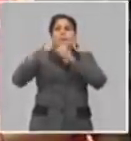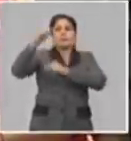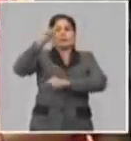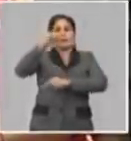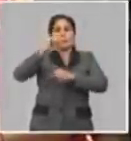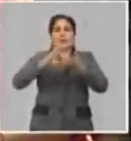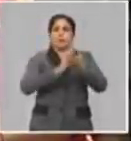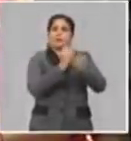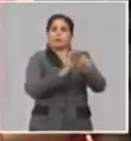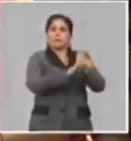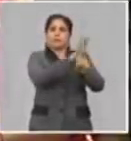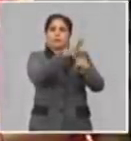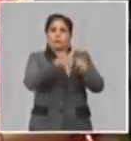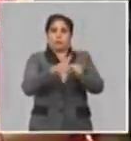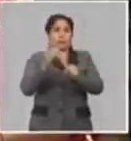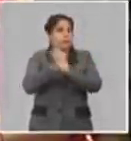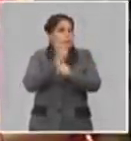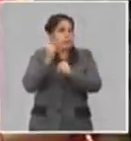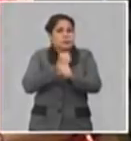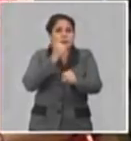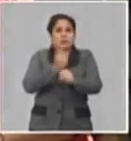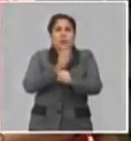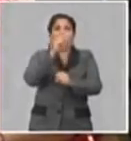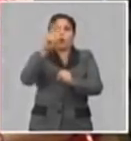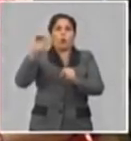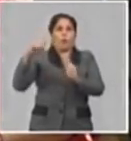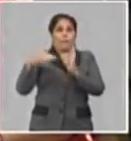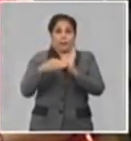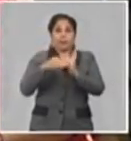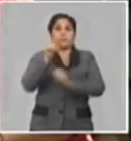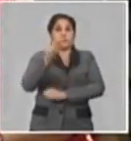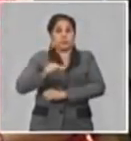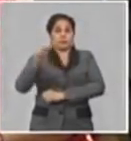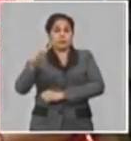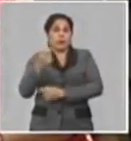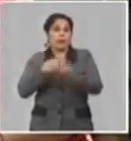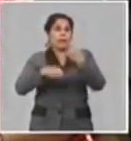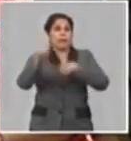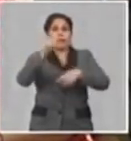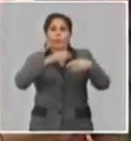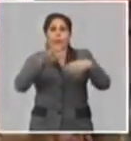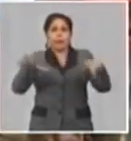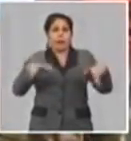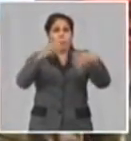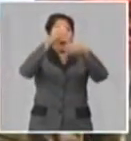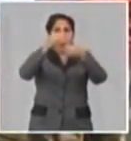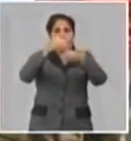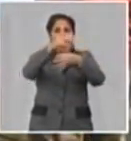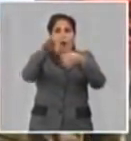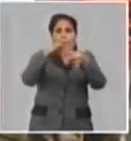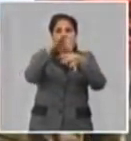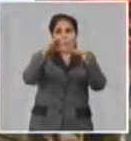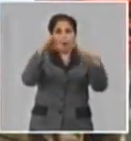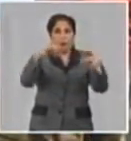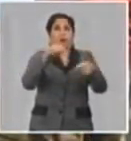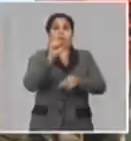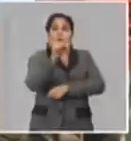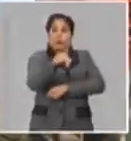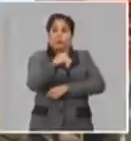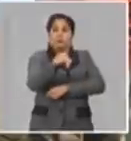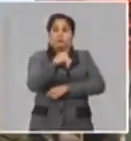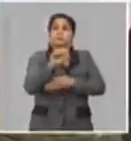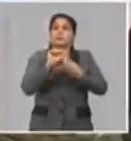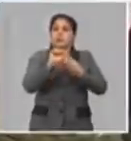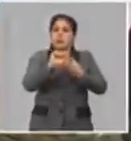gran batalla, casi 2.000 veces. Y las ventas de módulos básicos en la red que estuvo